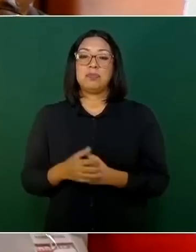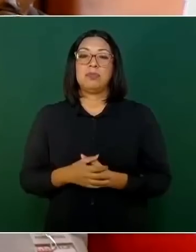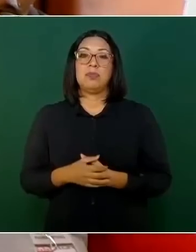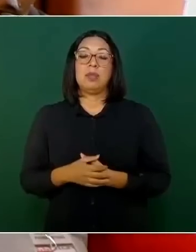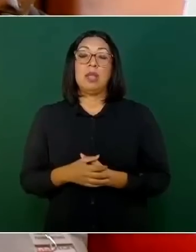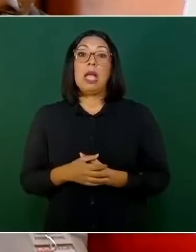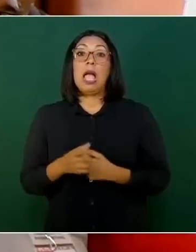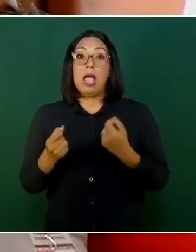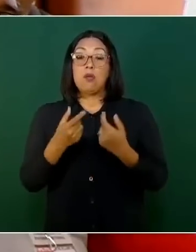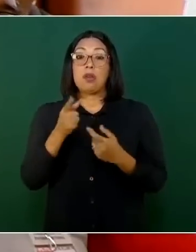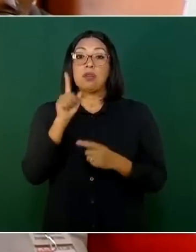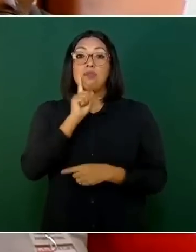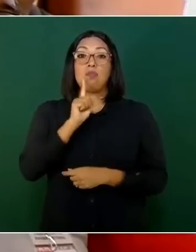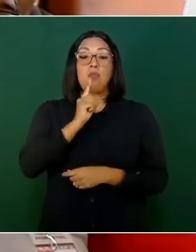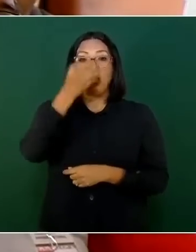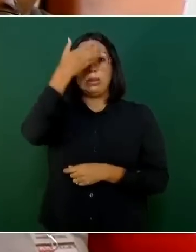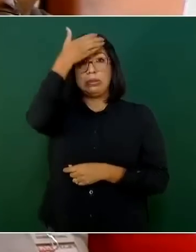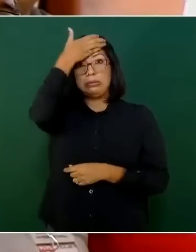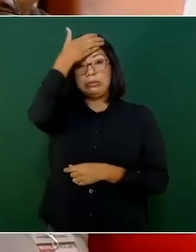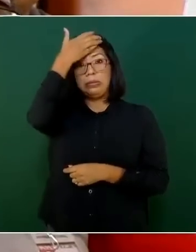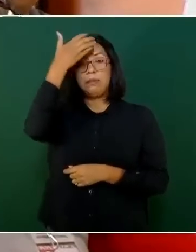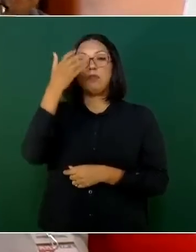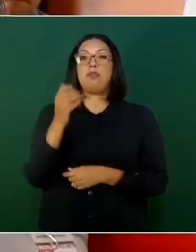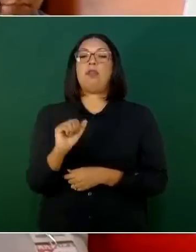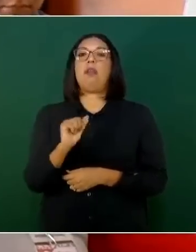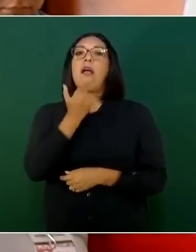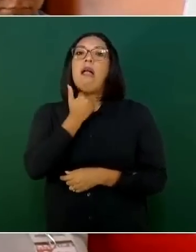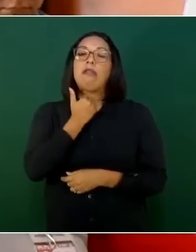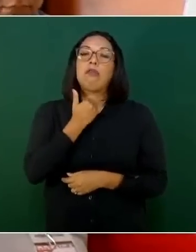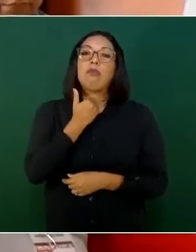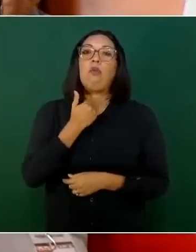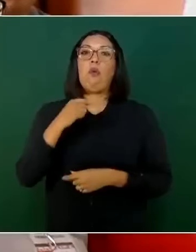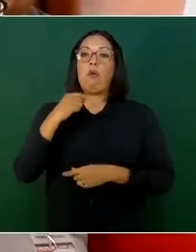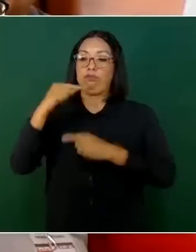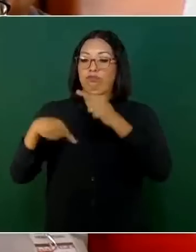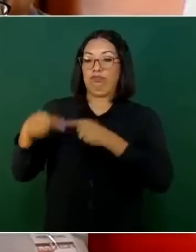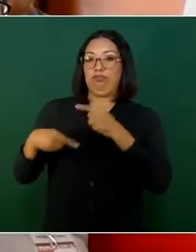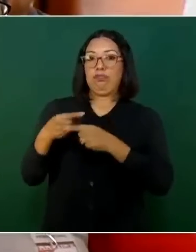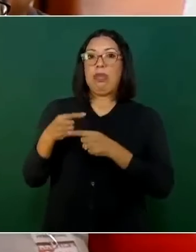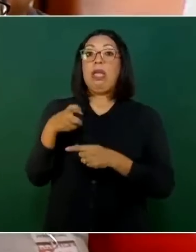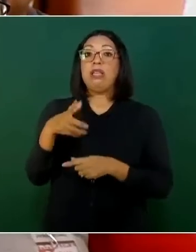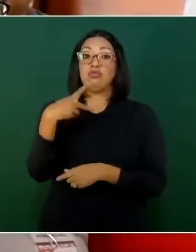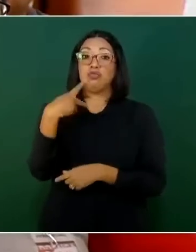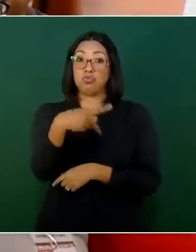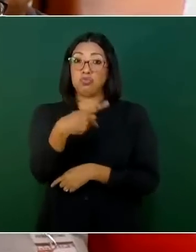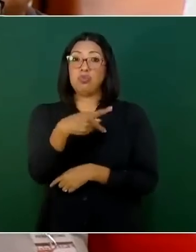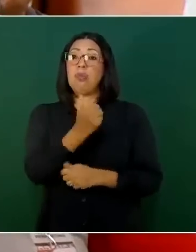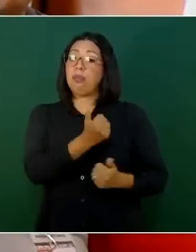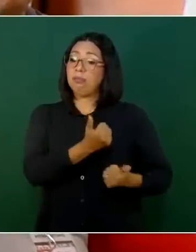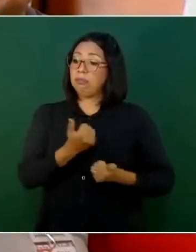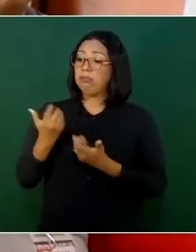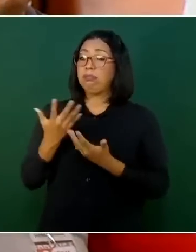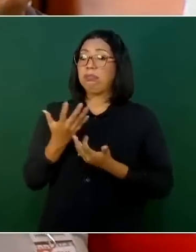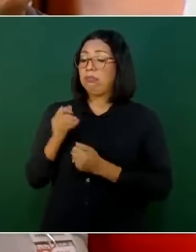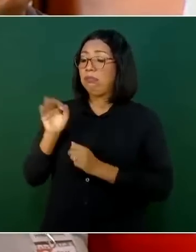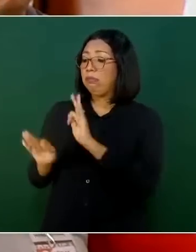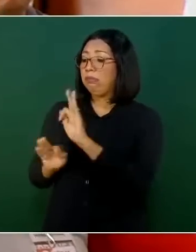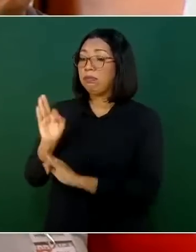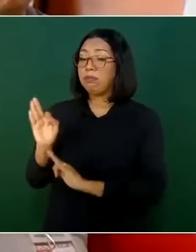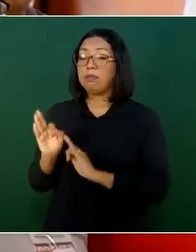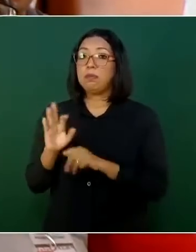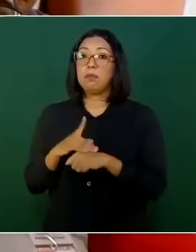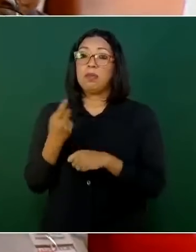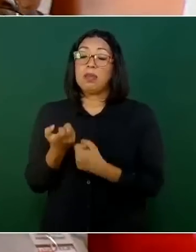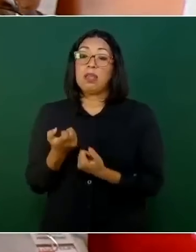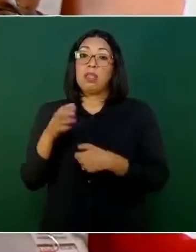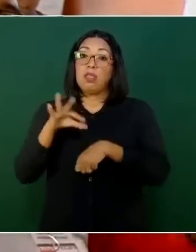y sus tela adhesiva para poder atender. Los médicos no operan porque no hay con qué hacerlo. No